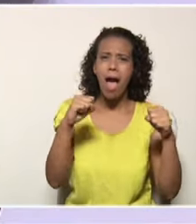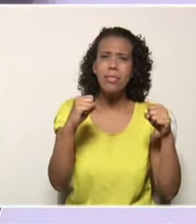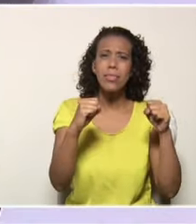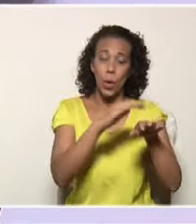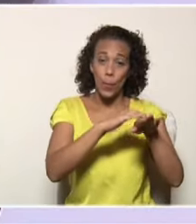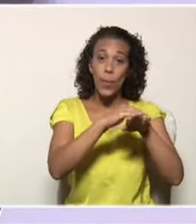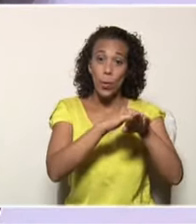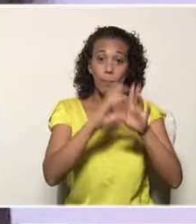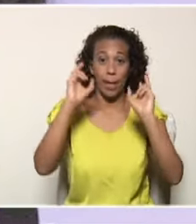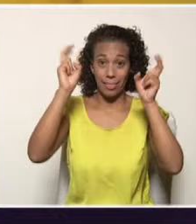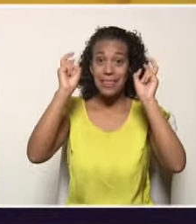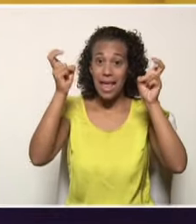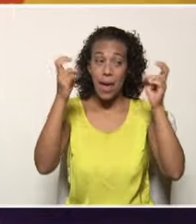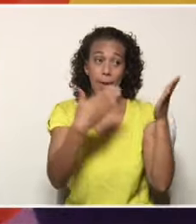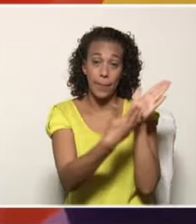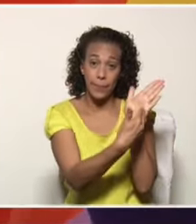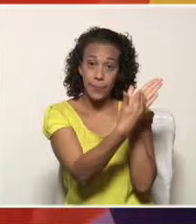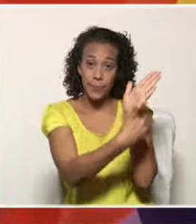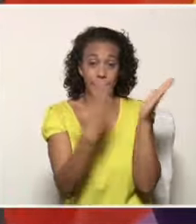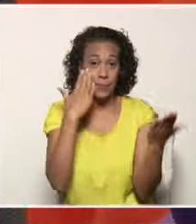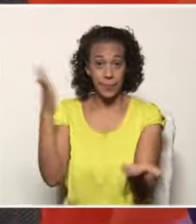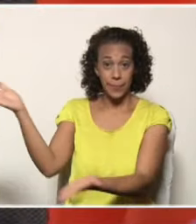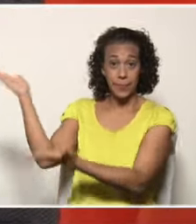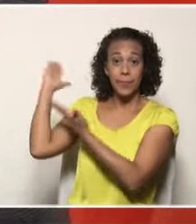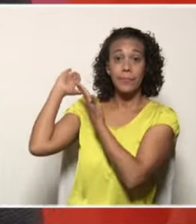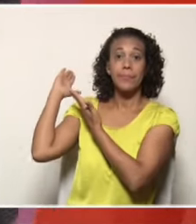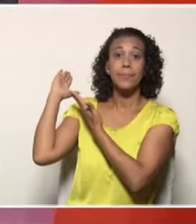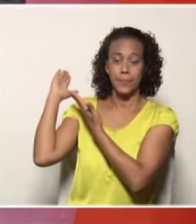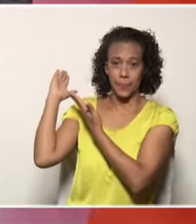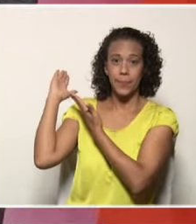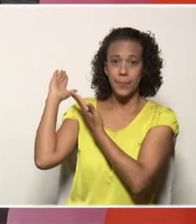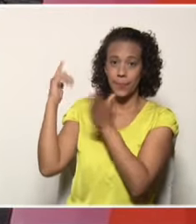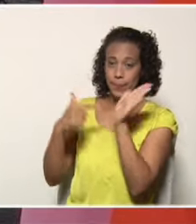primer año. Me voy un momento a la pizarra electrónica.